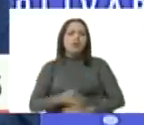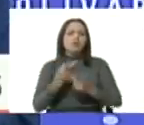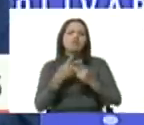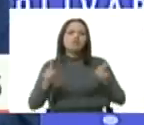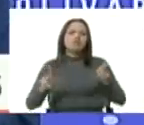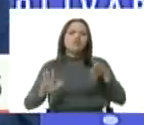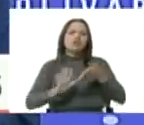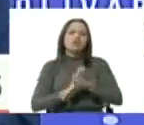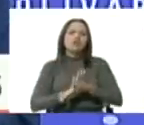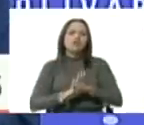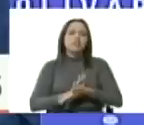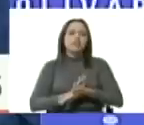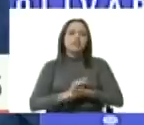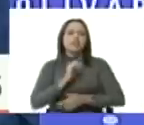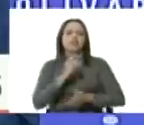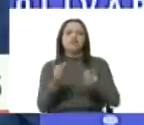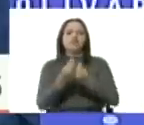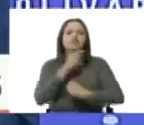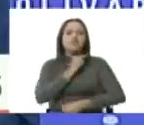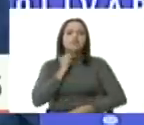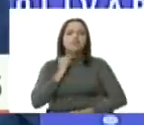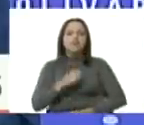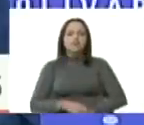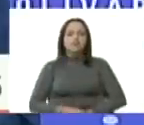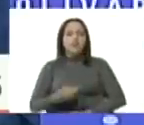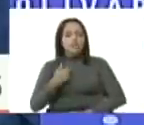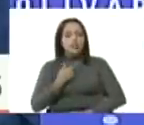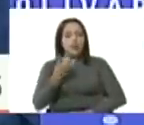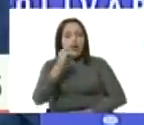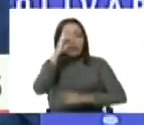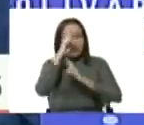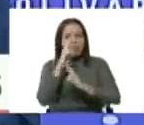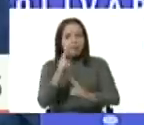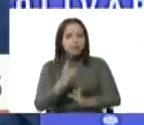públicamente con los obispos. Y yo he cumplido con eso.